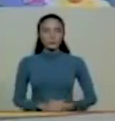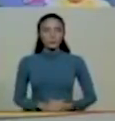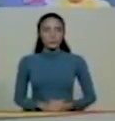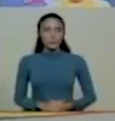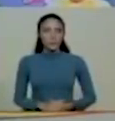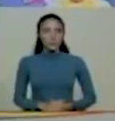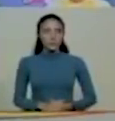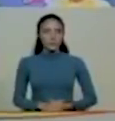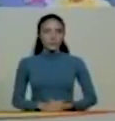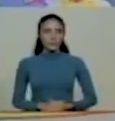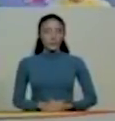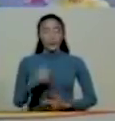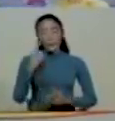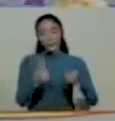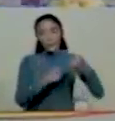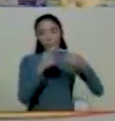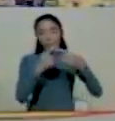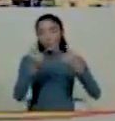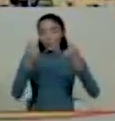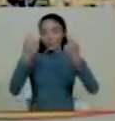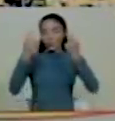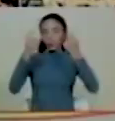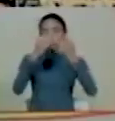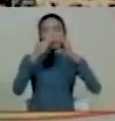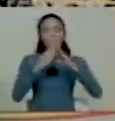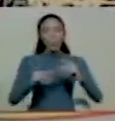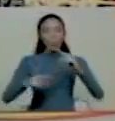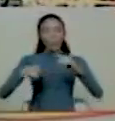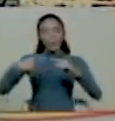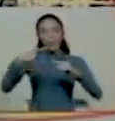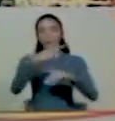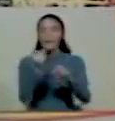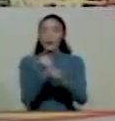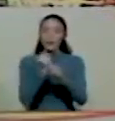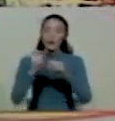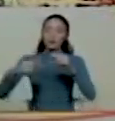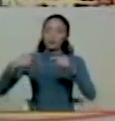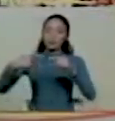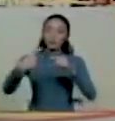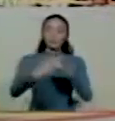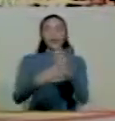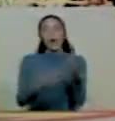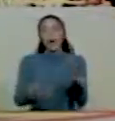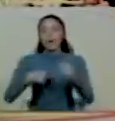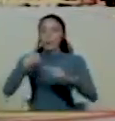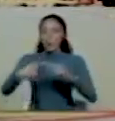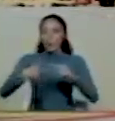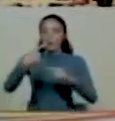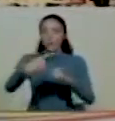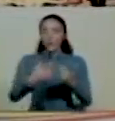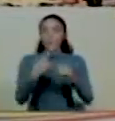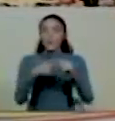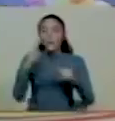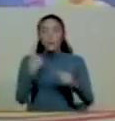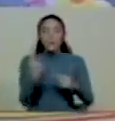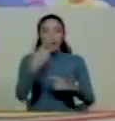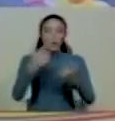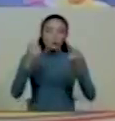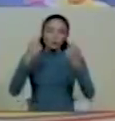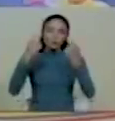En primer lugar, la formación. Todo lo demás viene. Tengan la seguridad que todo lo demás viene.